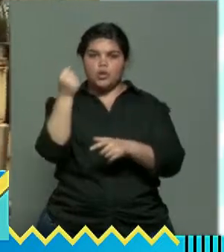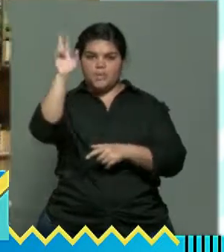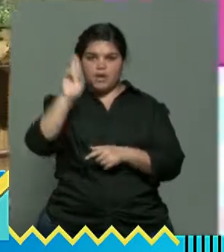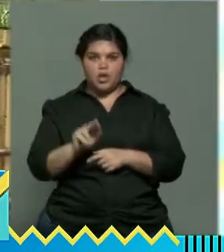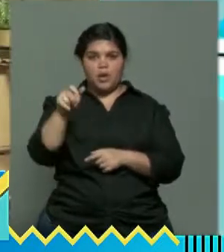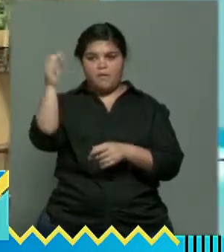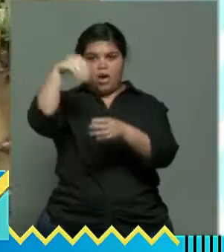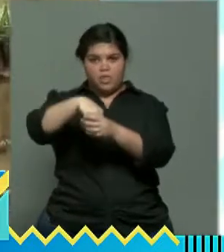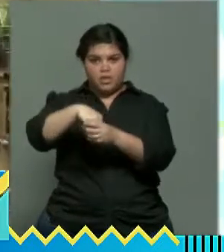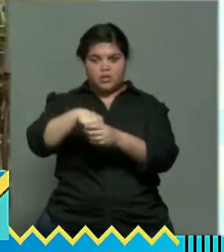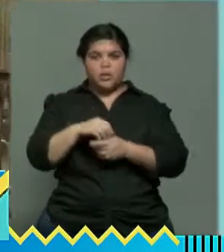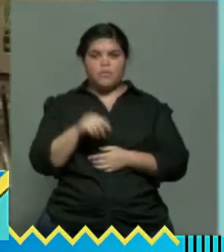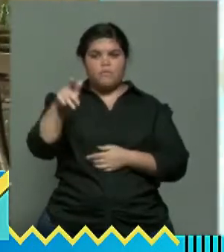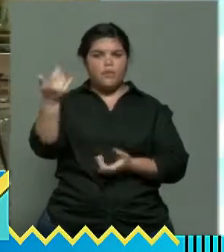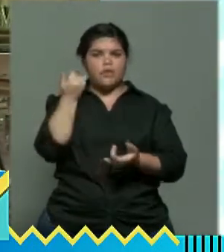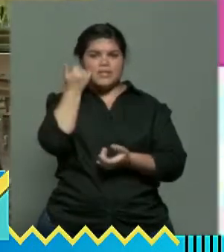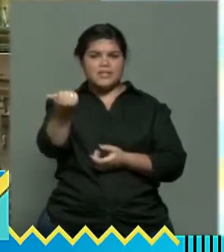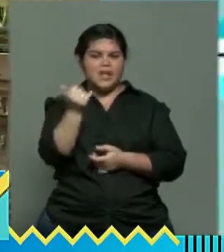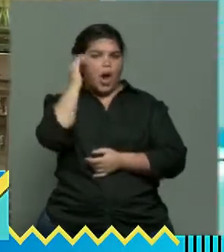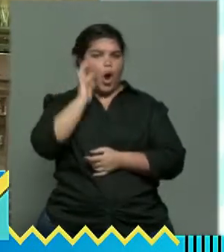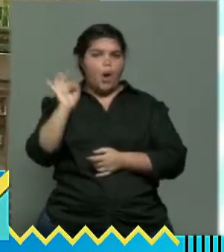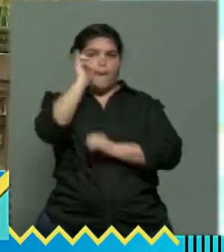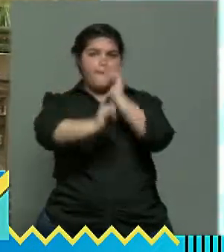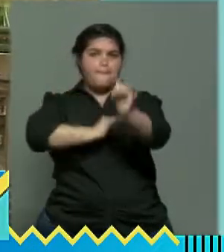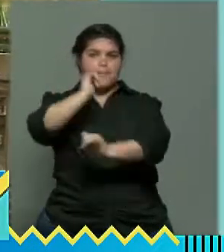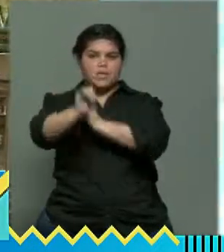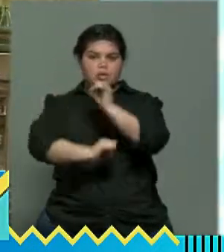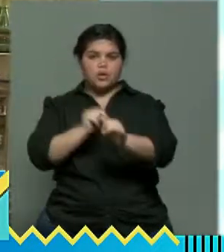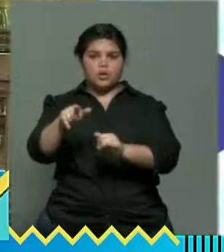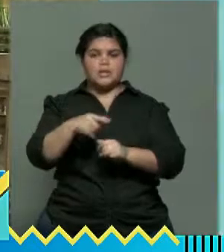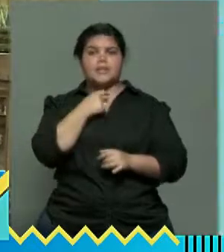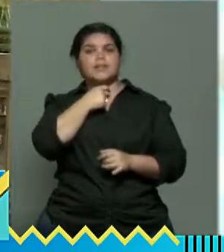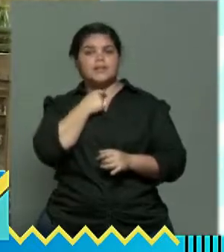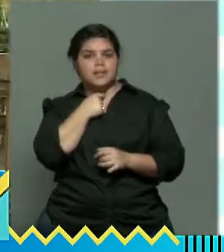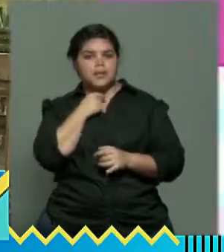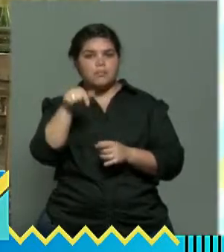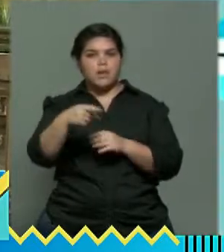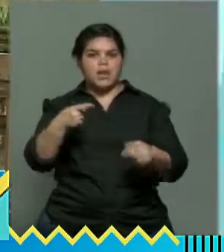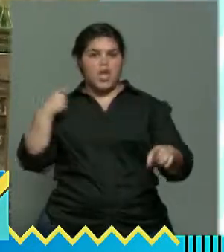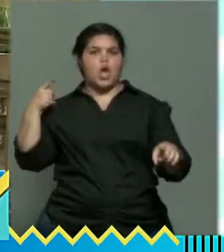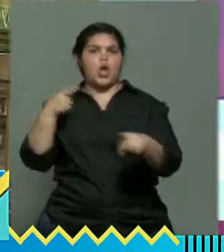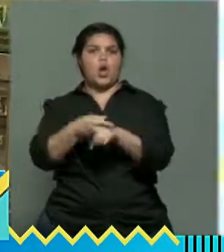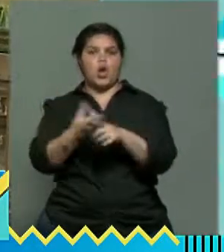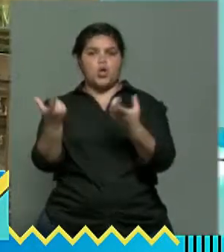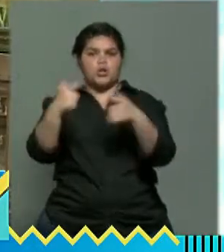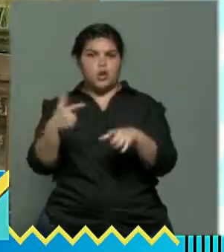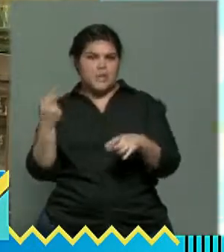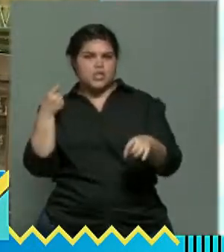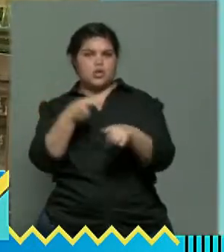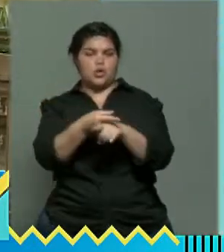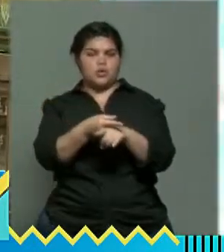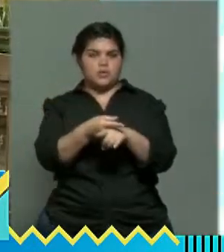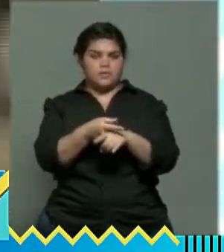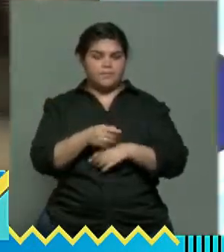cual vos pertenecés, y vos ya habías dado tu opinión de que vas a intentar de que se manifieste en contra esta comisión. En función de